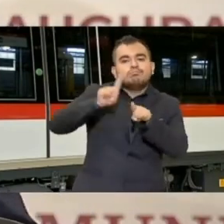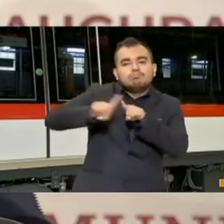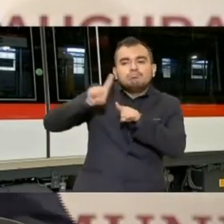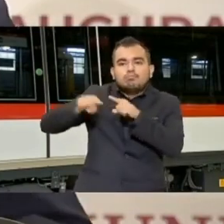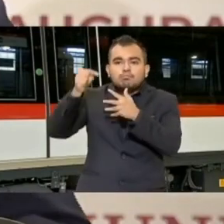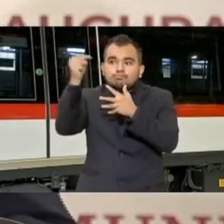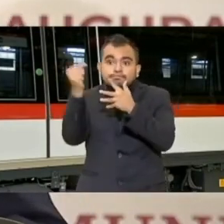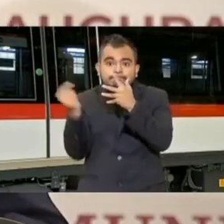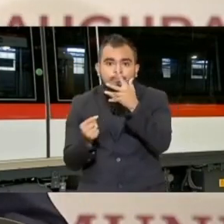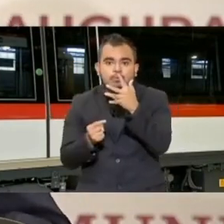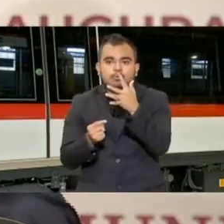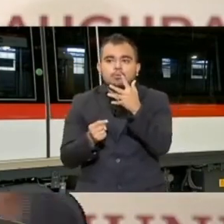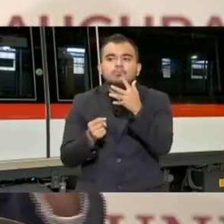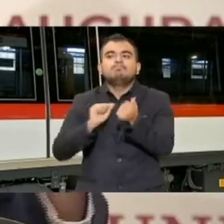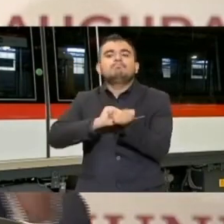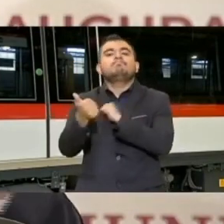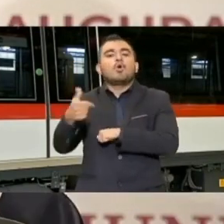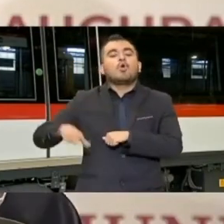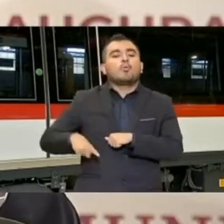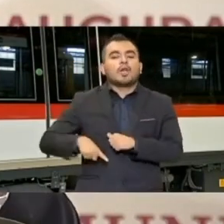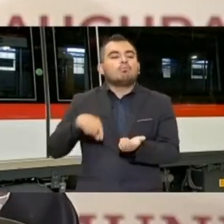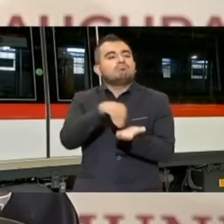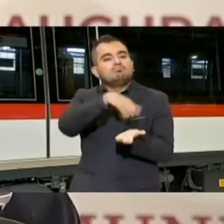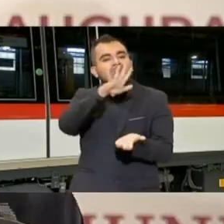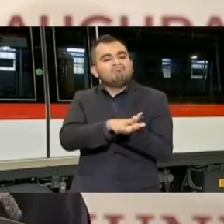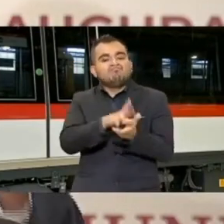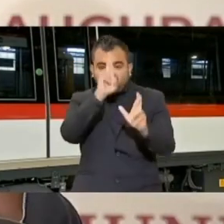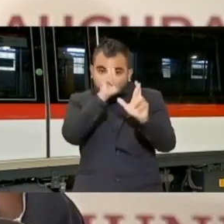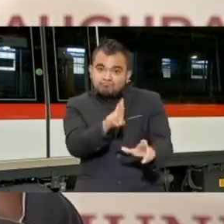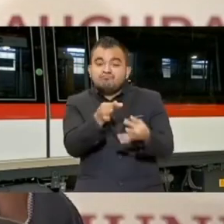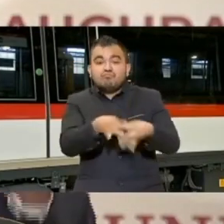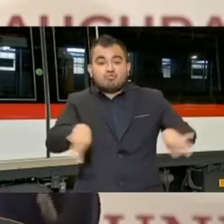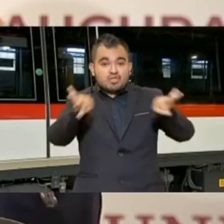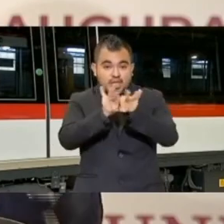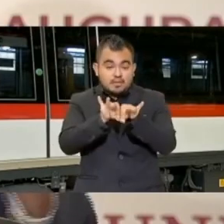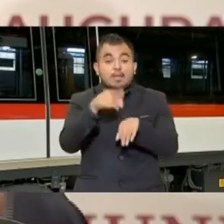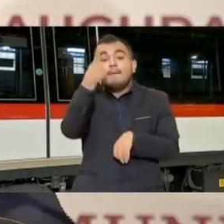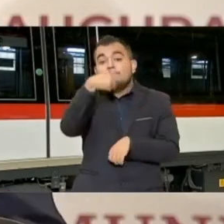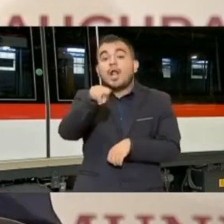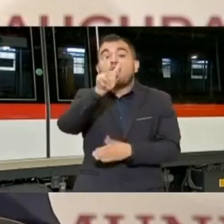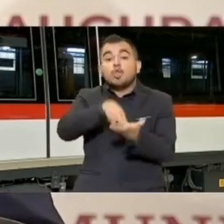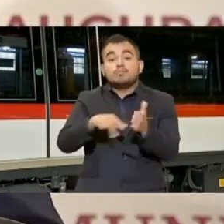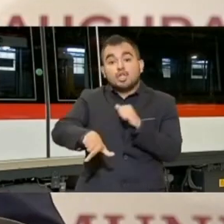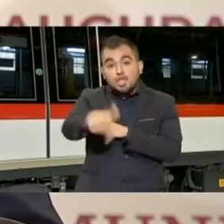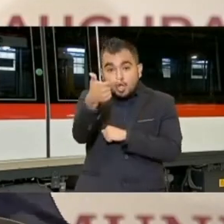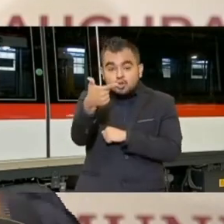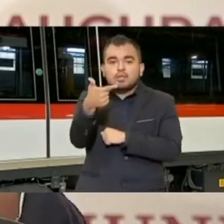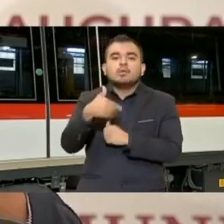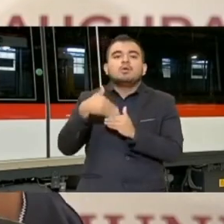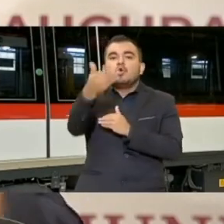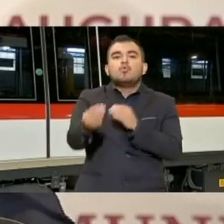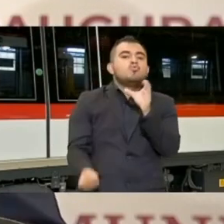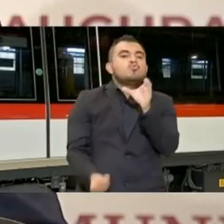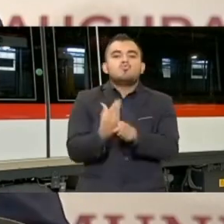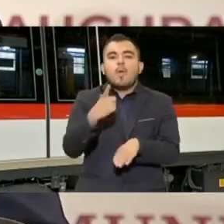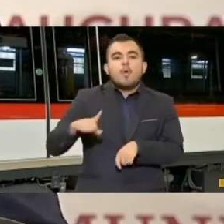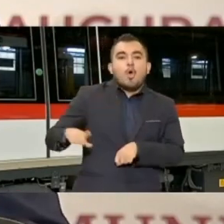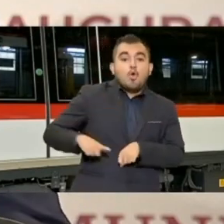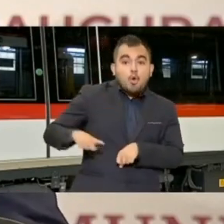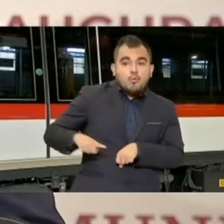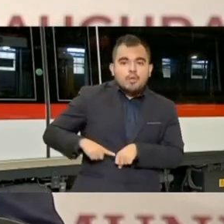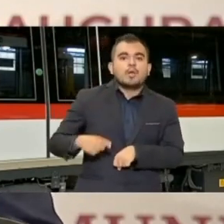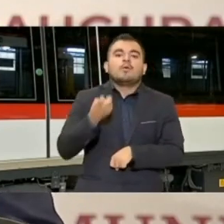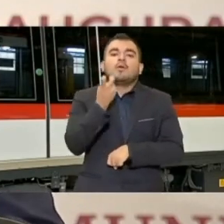asunto prioritario y se abría la posibilidad de que en el 2012, con la llegada de un nuevo gobierno, pudiera tomarse verdaderamente en